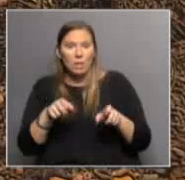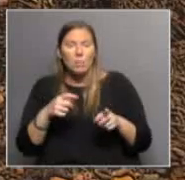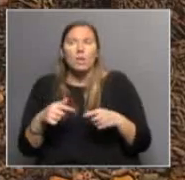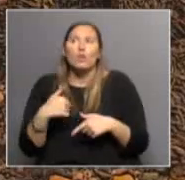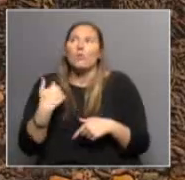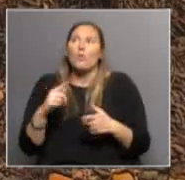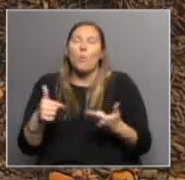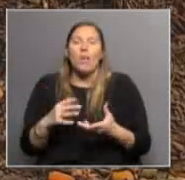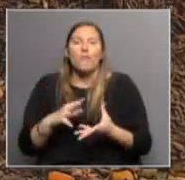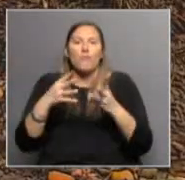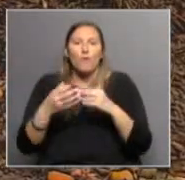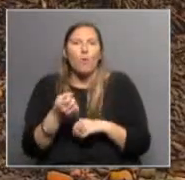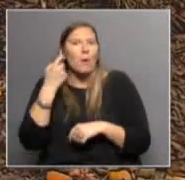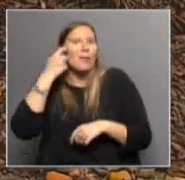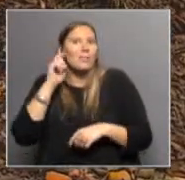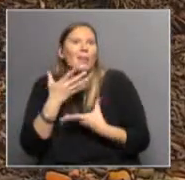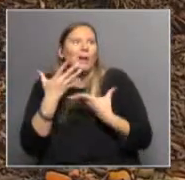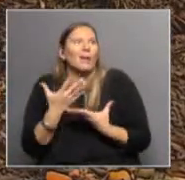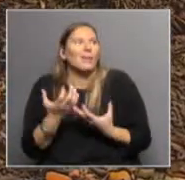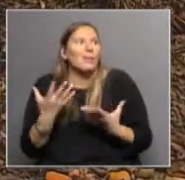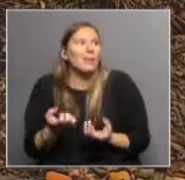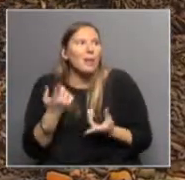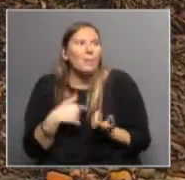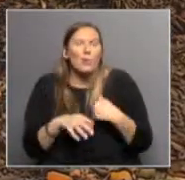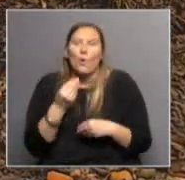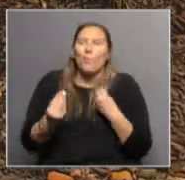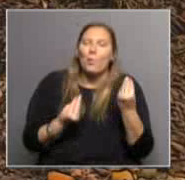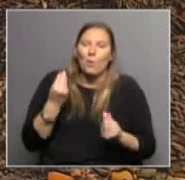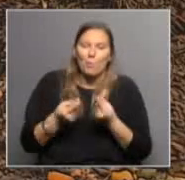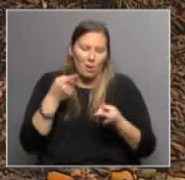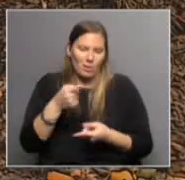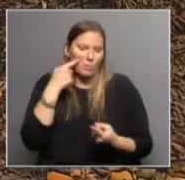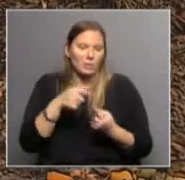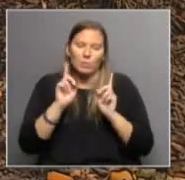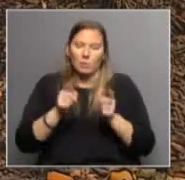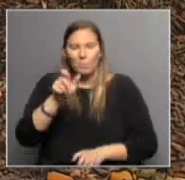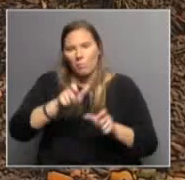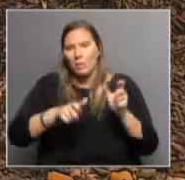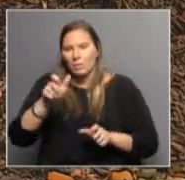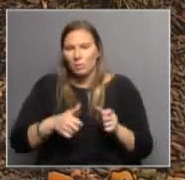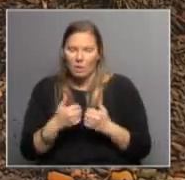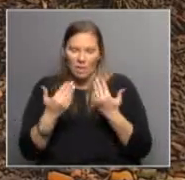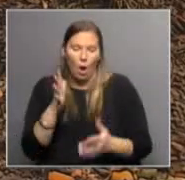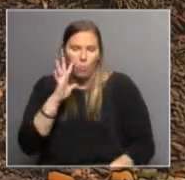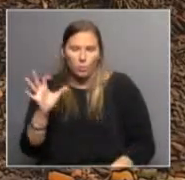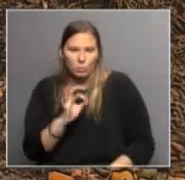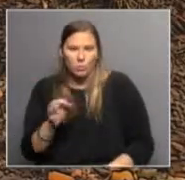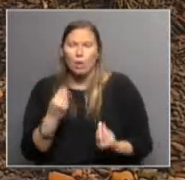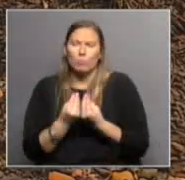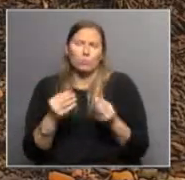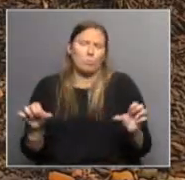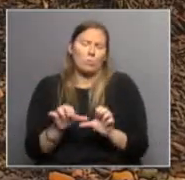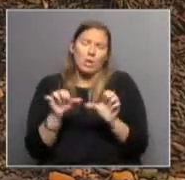medio para canalizar esas buenas intenciones, que ese es nuestro público. Así que bueno, hay mucho por hacer vinculado a este